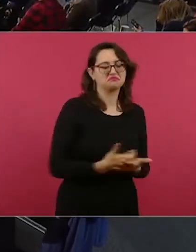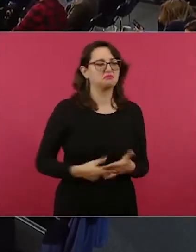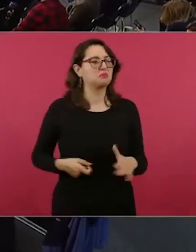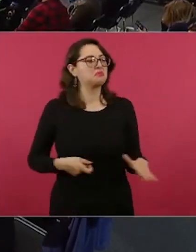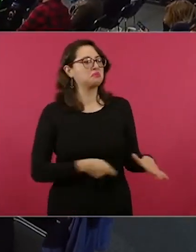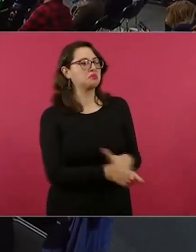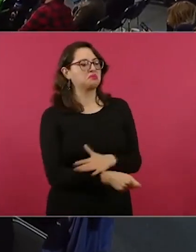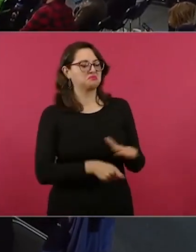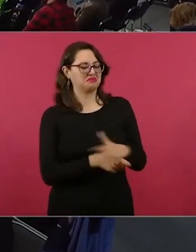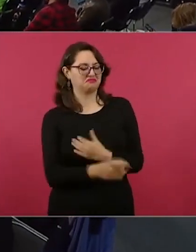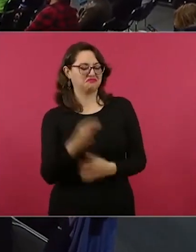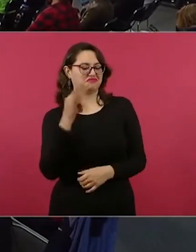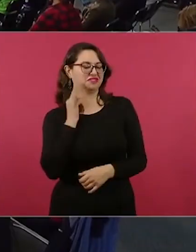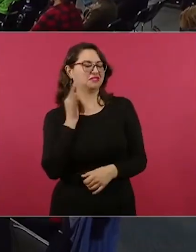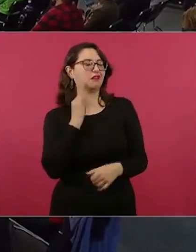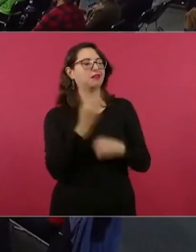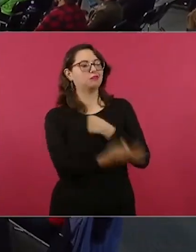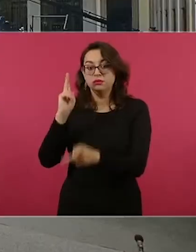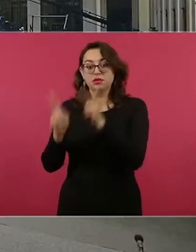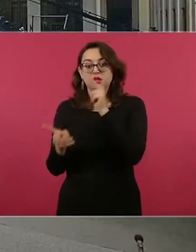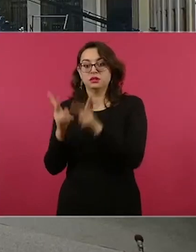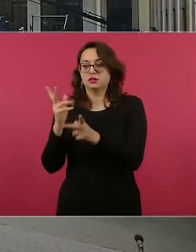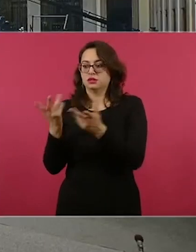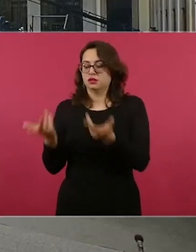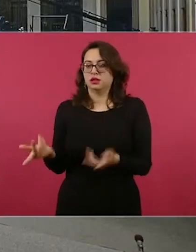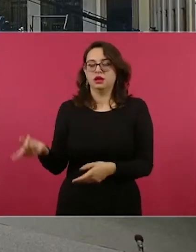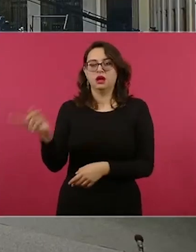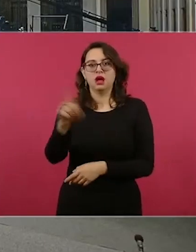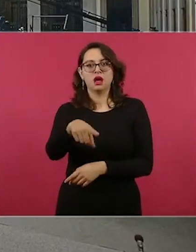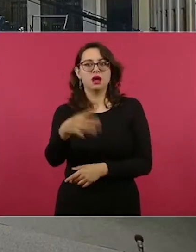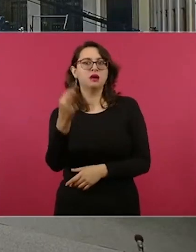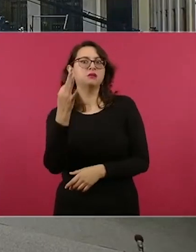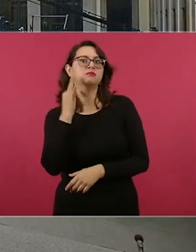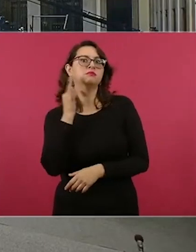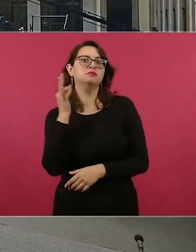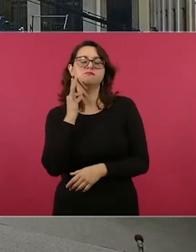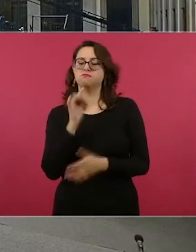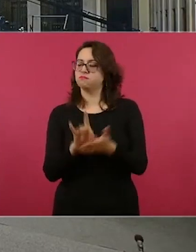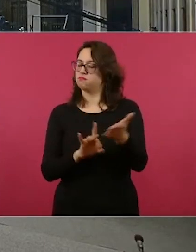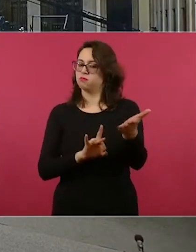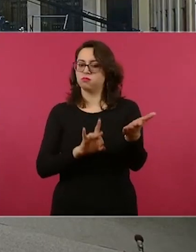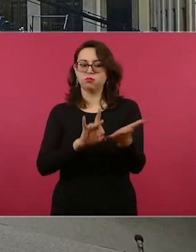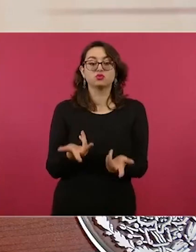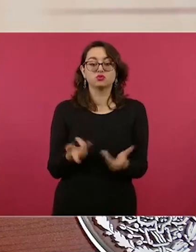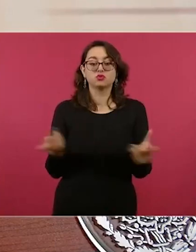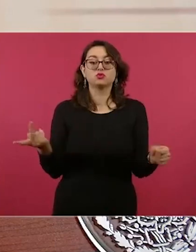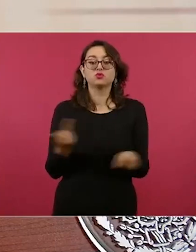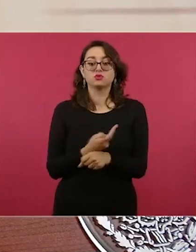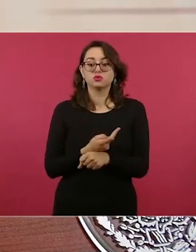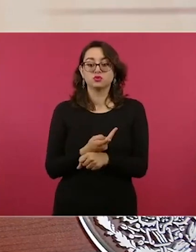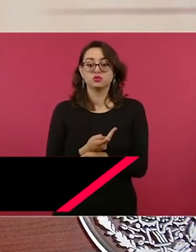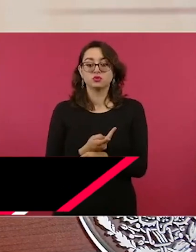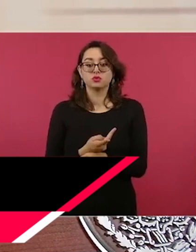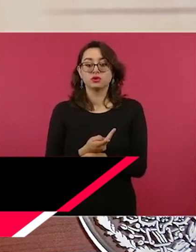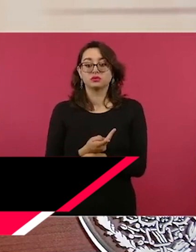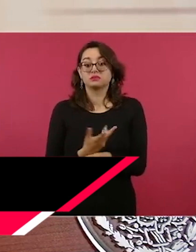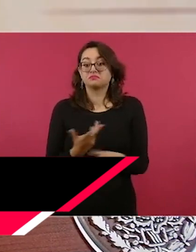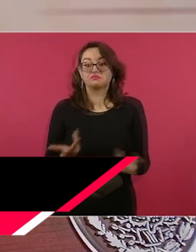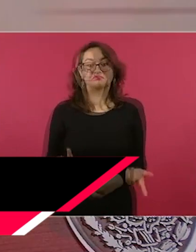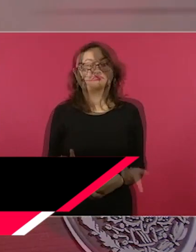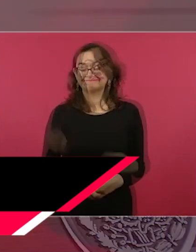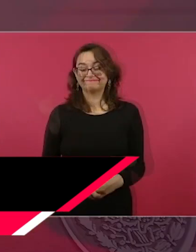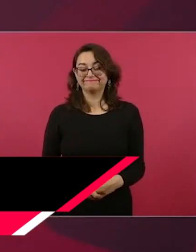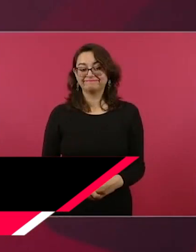actuando en defensa del exgobernador Francisco García Cabeza de Vaca. Y son prácticamente